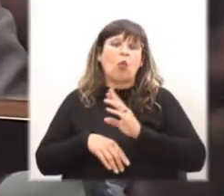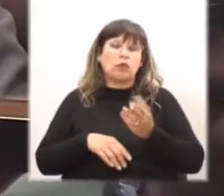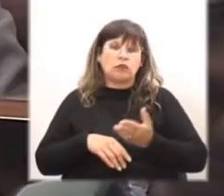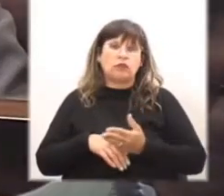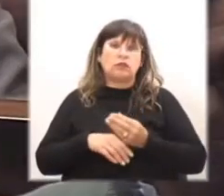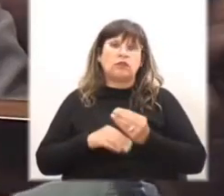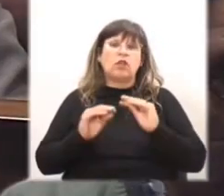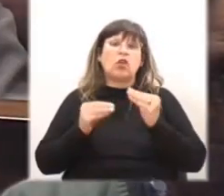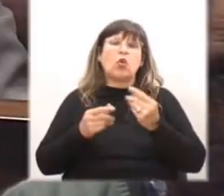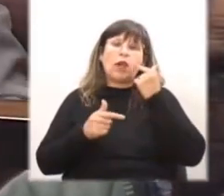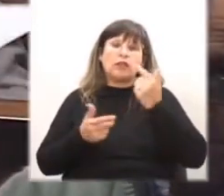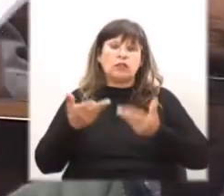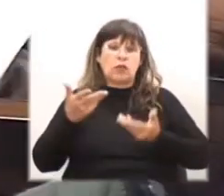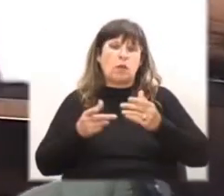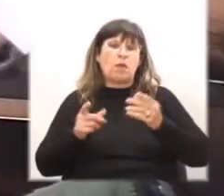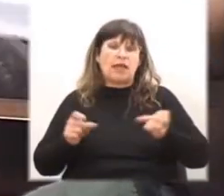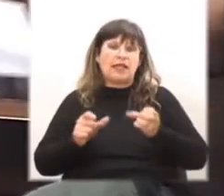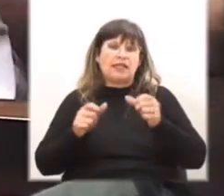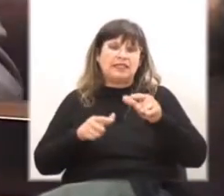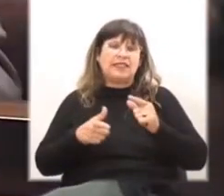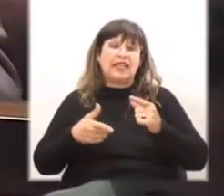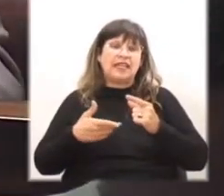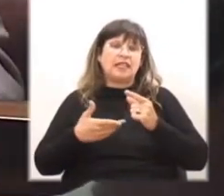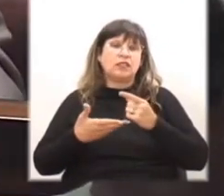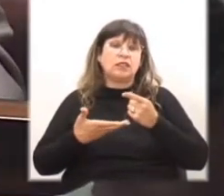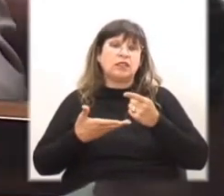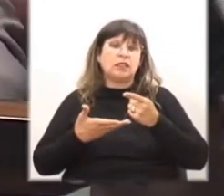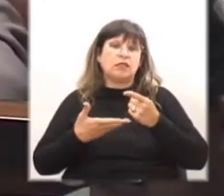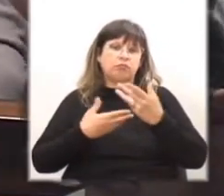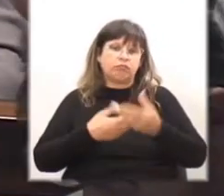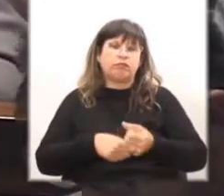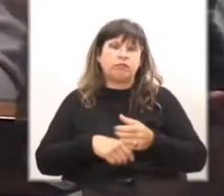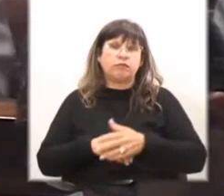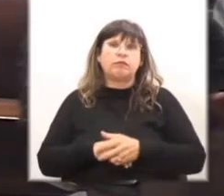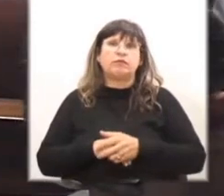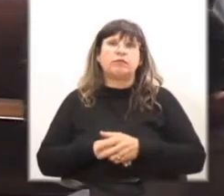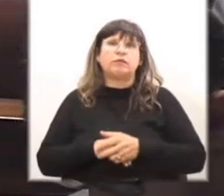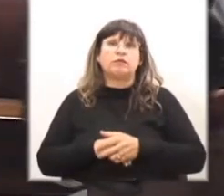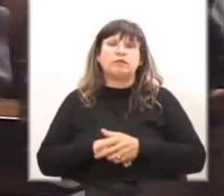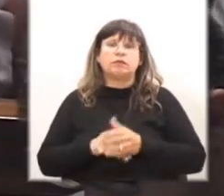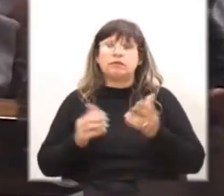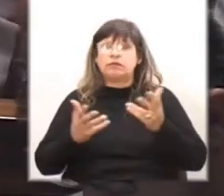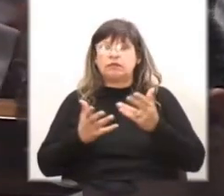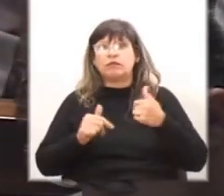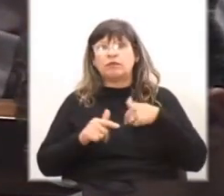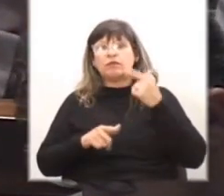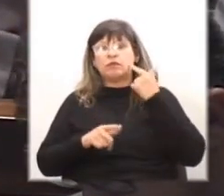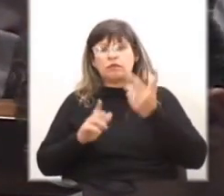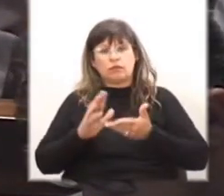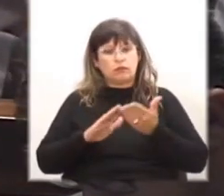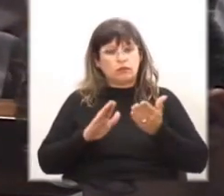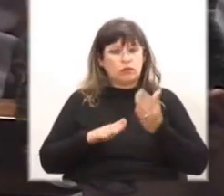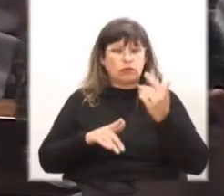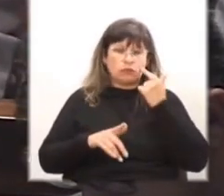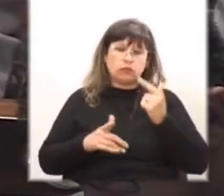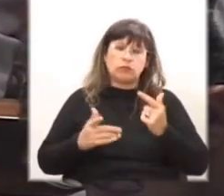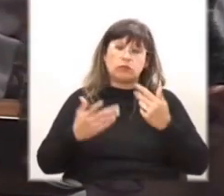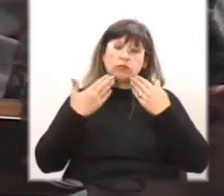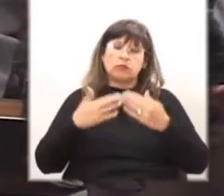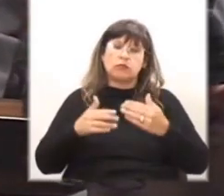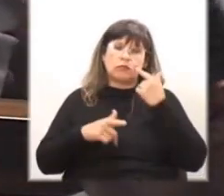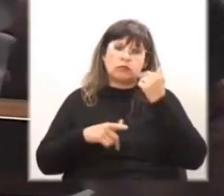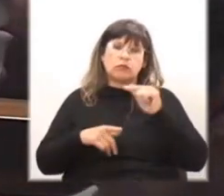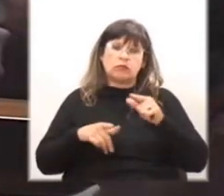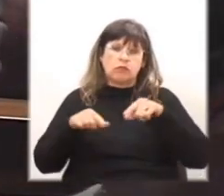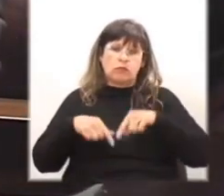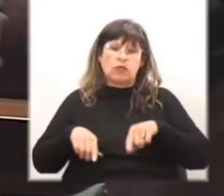las valoraciones para realizar este aporte. Ahora, señor presidente, vayamos a las preguntas para el